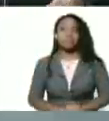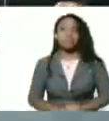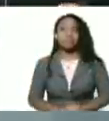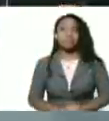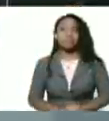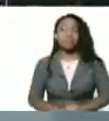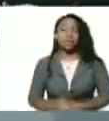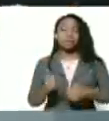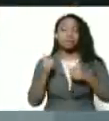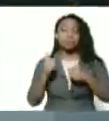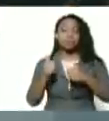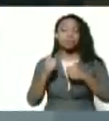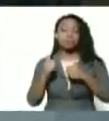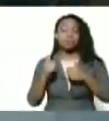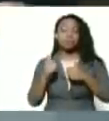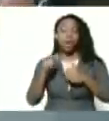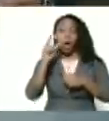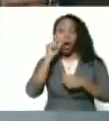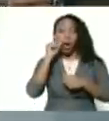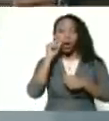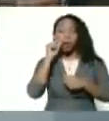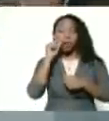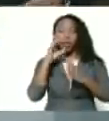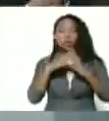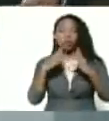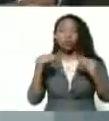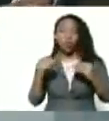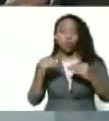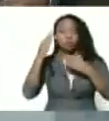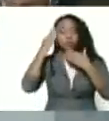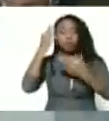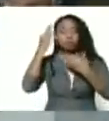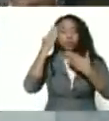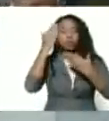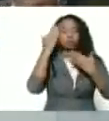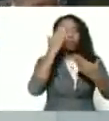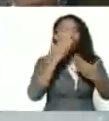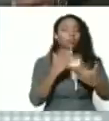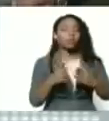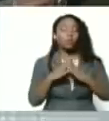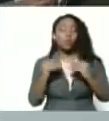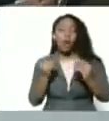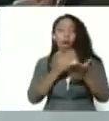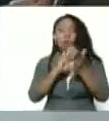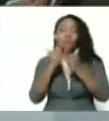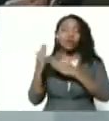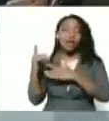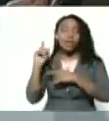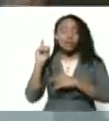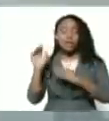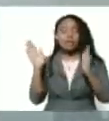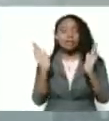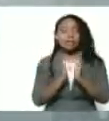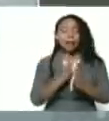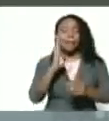Bueno, mis saludos a Nahum, a Marisela, a Marbelis, a Yeisuri, a toda la comunidad de San